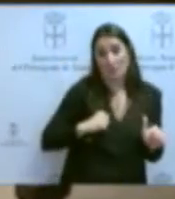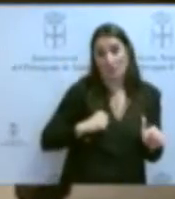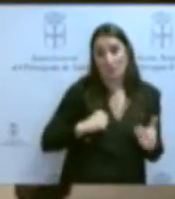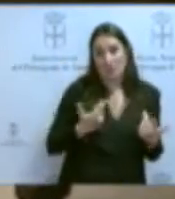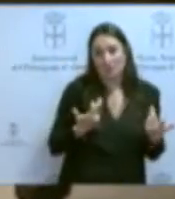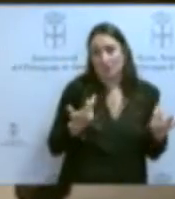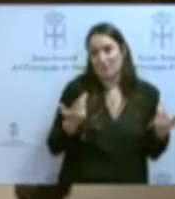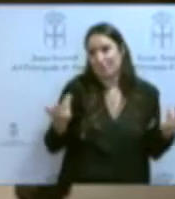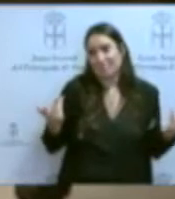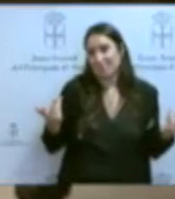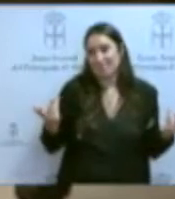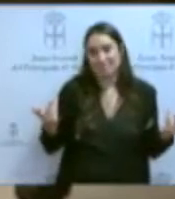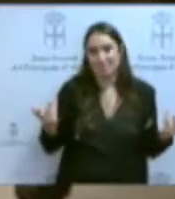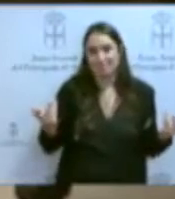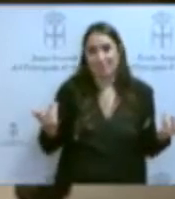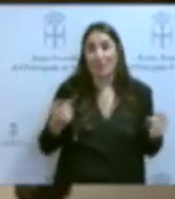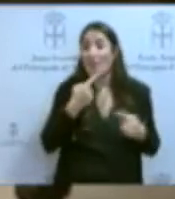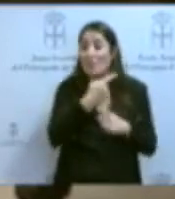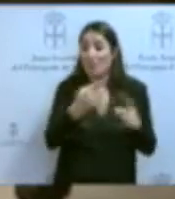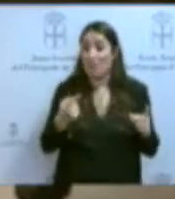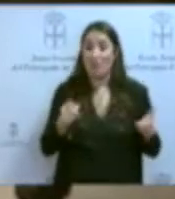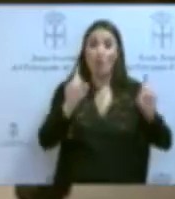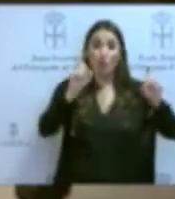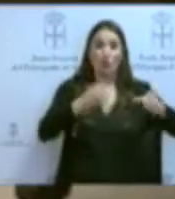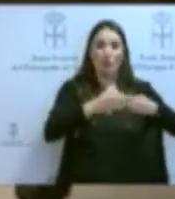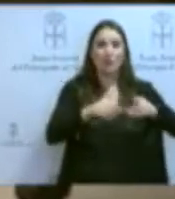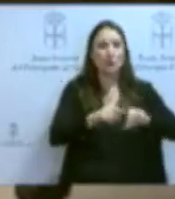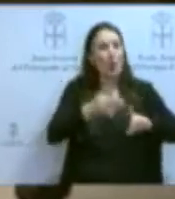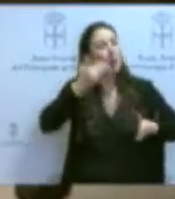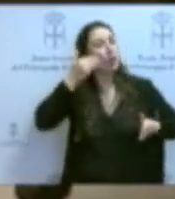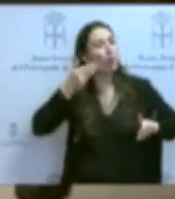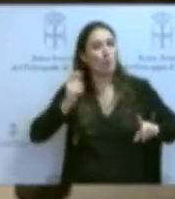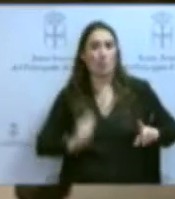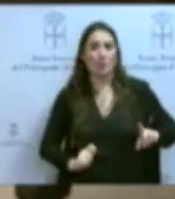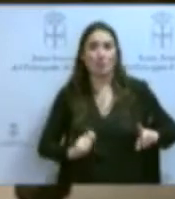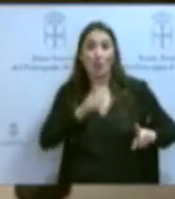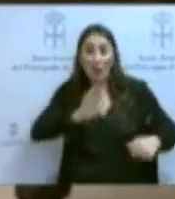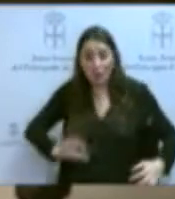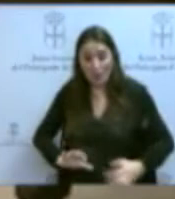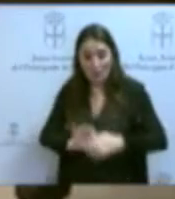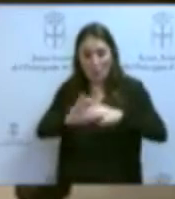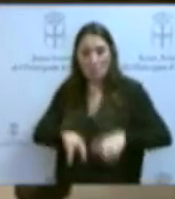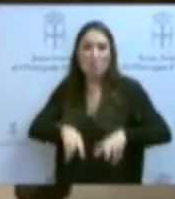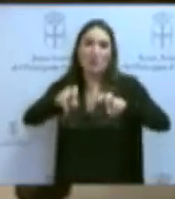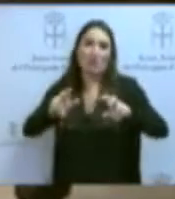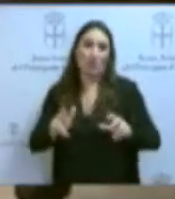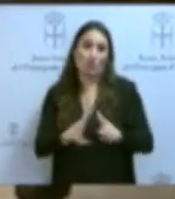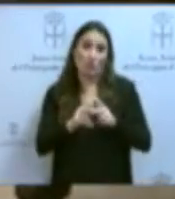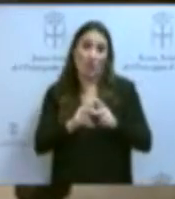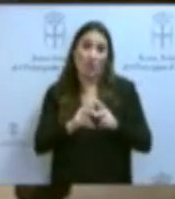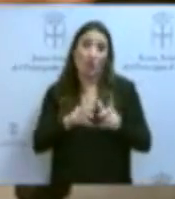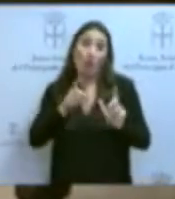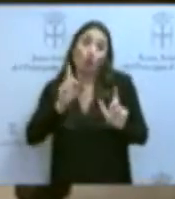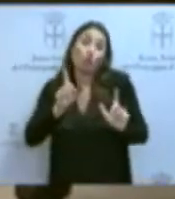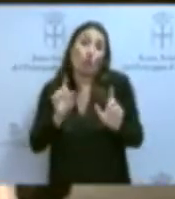una lección tremenda, que es decir, los docentes pasaron de ser un orgullo, una profesión, a estar asociados a la modernización social, ser simplemente un